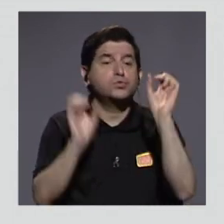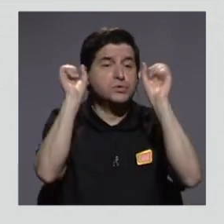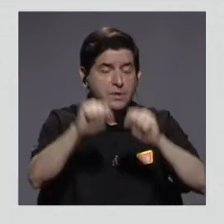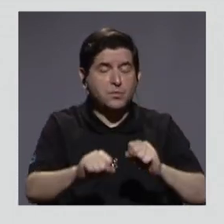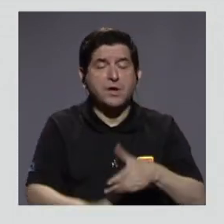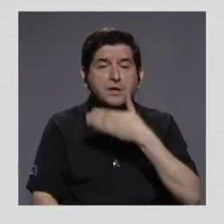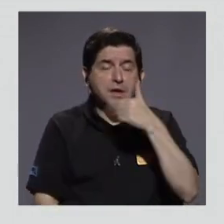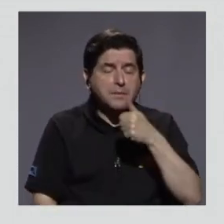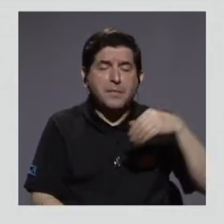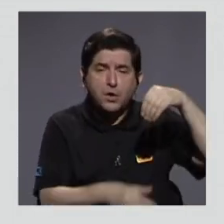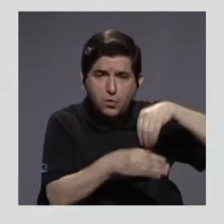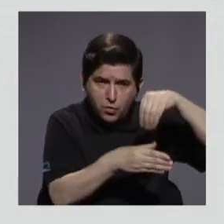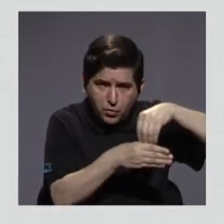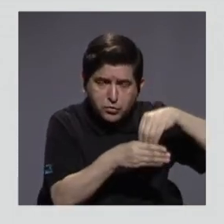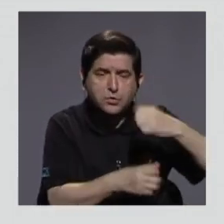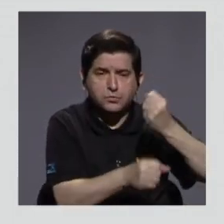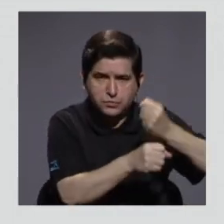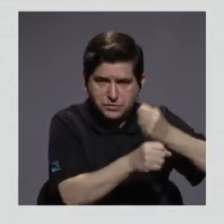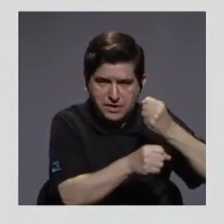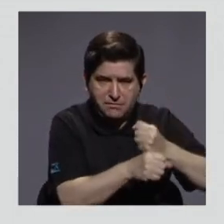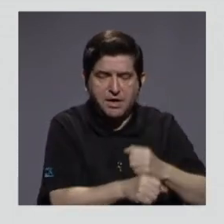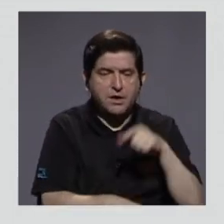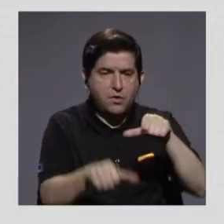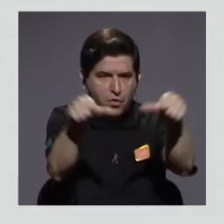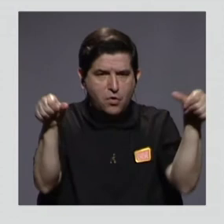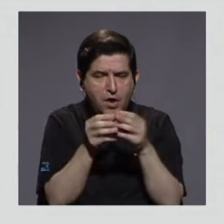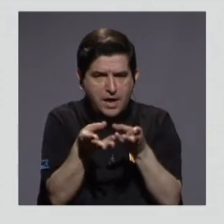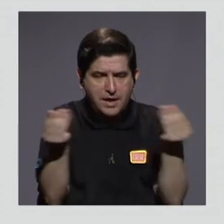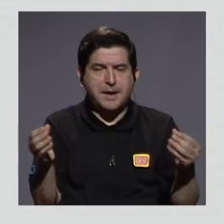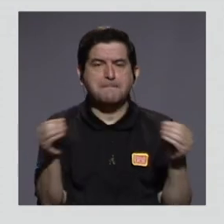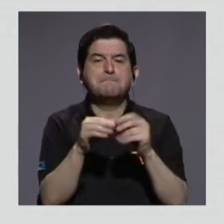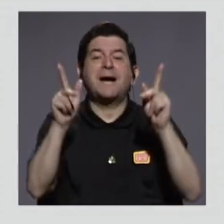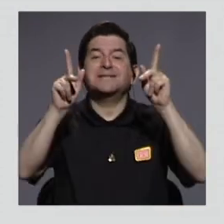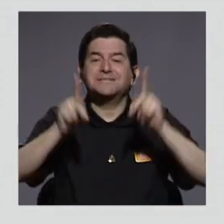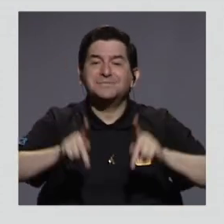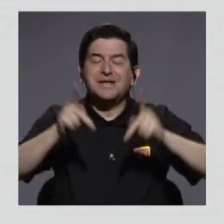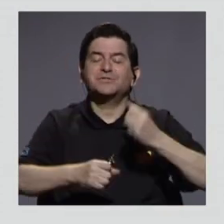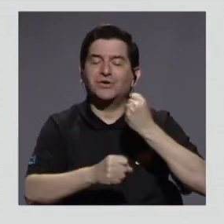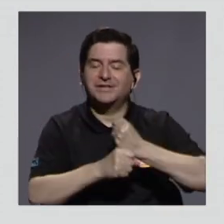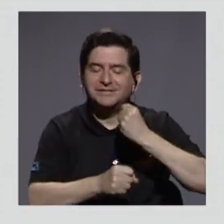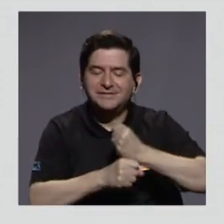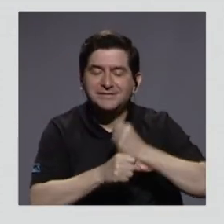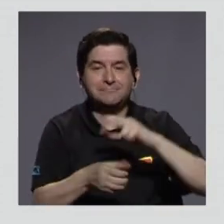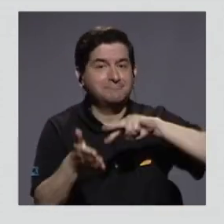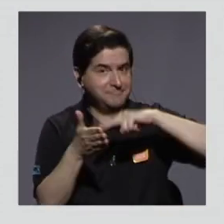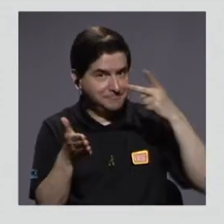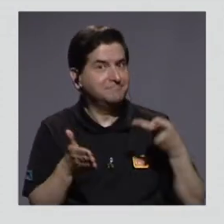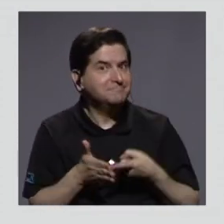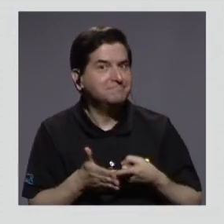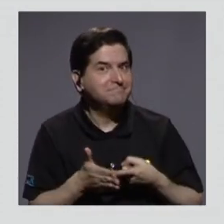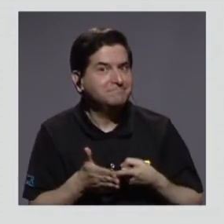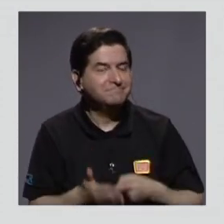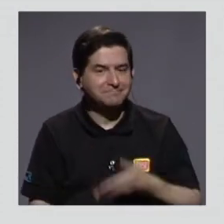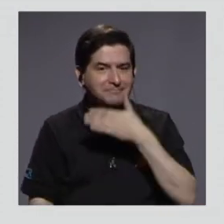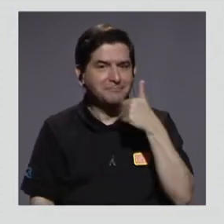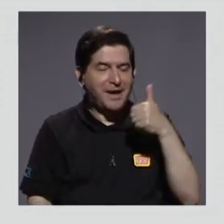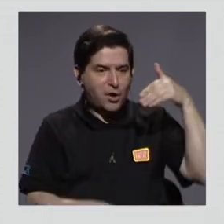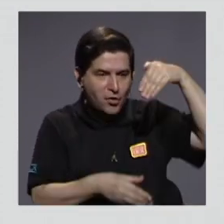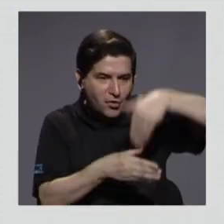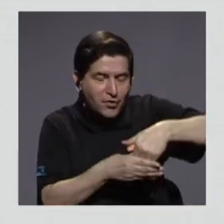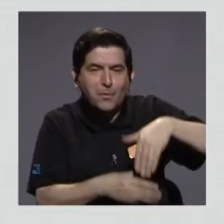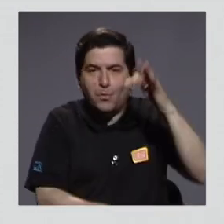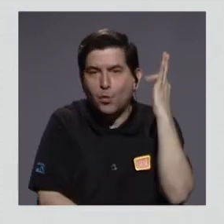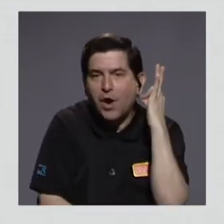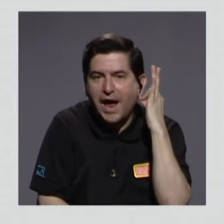mejorar la contribución del trabajo a la producción porque tenemos más personas trabajando eso implica por ejemplo una mejor inserción de la mujer